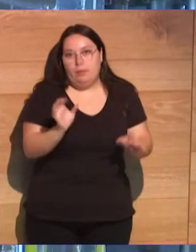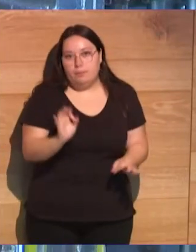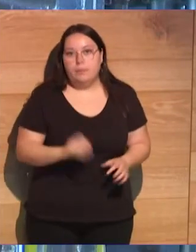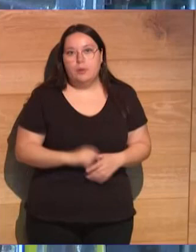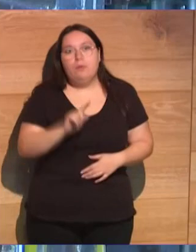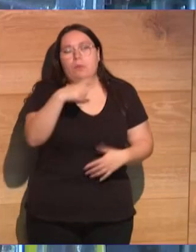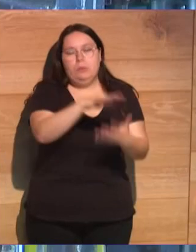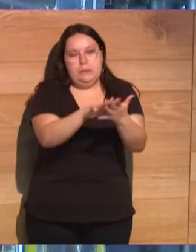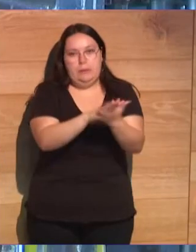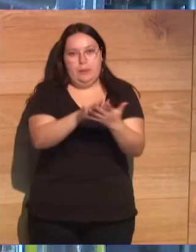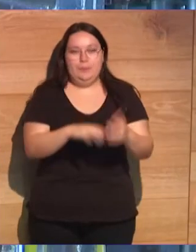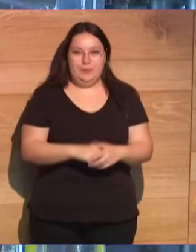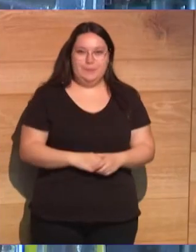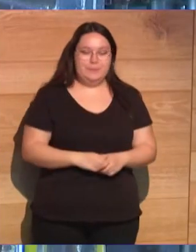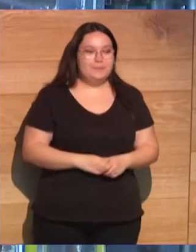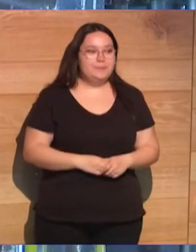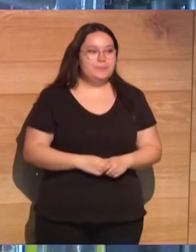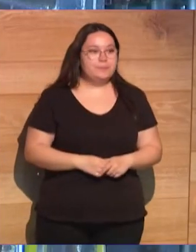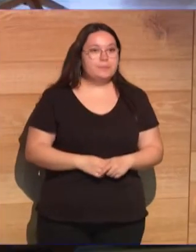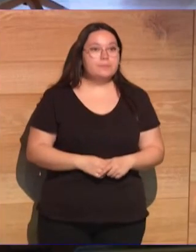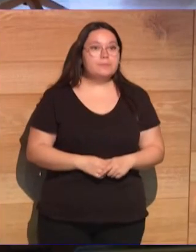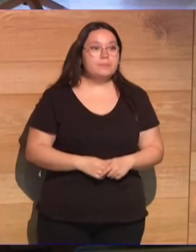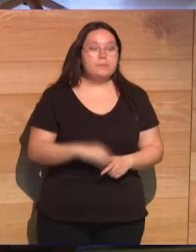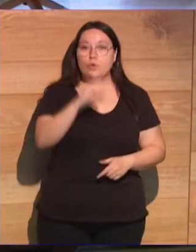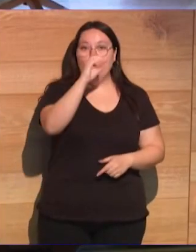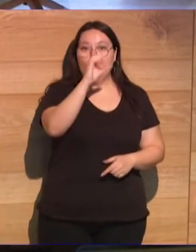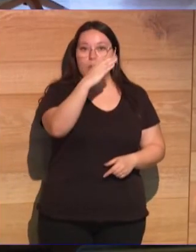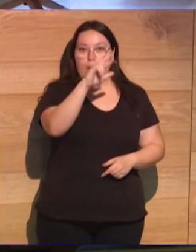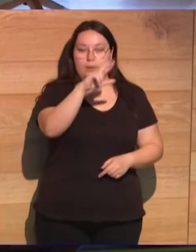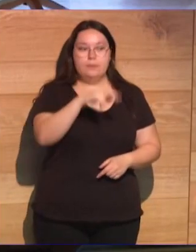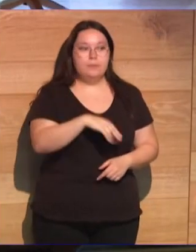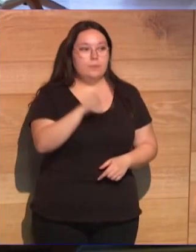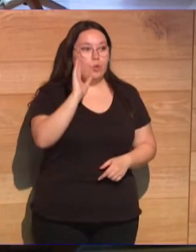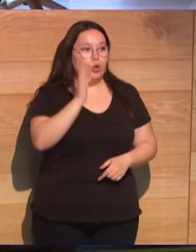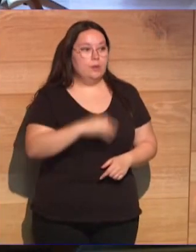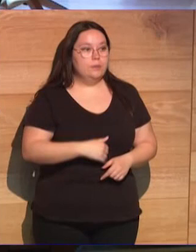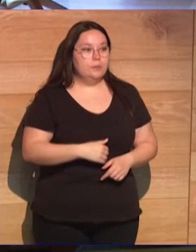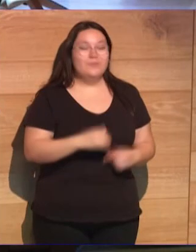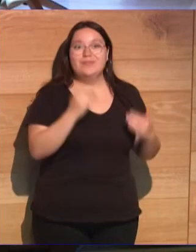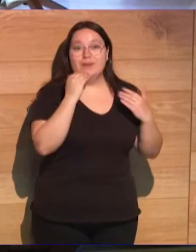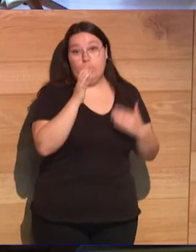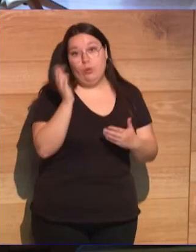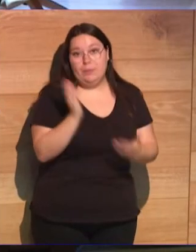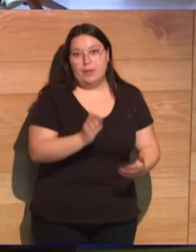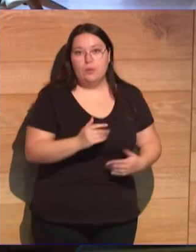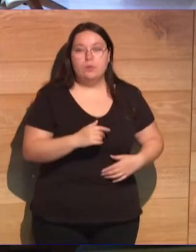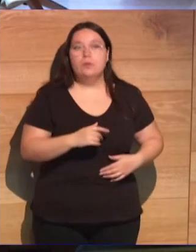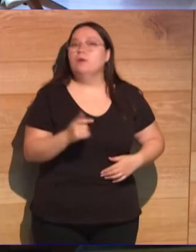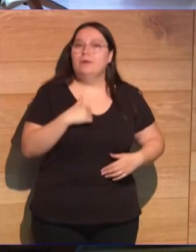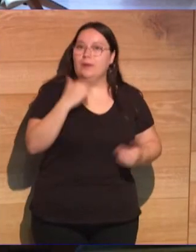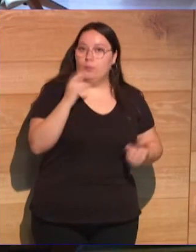iremos hablando seguro a lo largo de la tarde. Óscar. Bueno, también gracias por la invitación, por estar